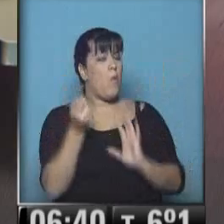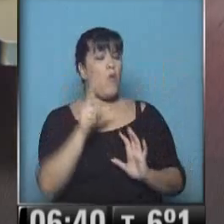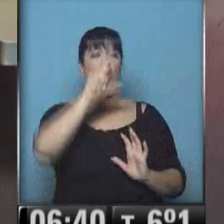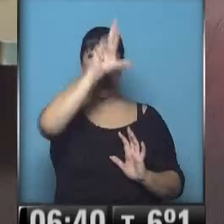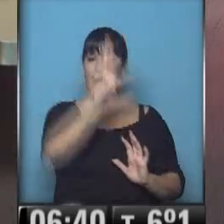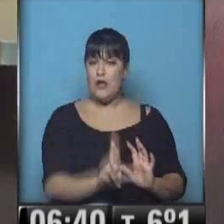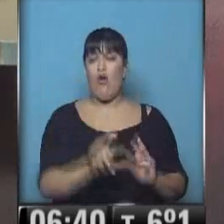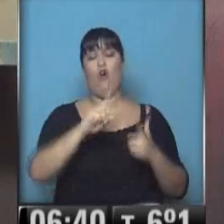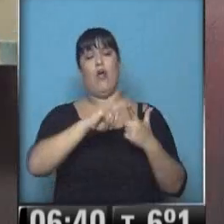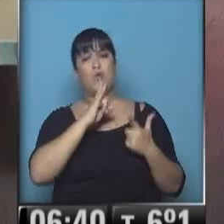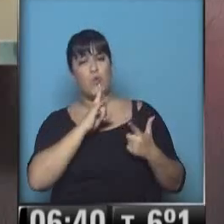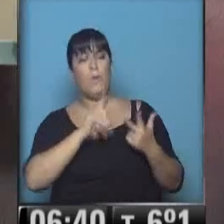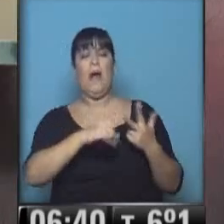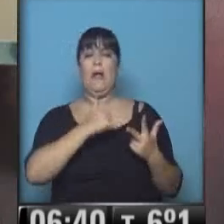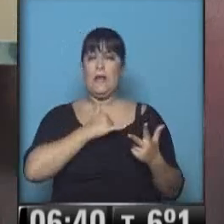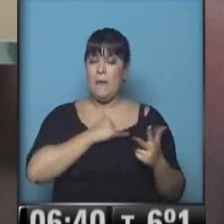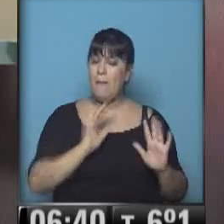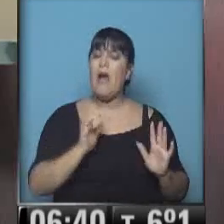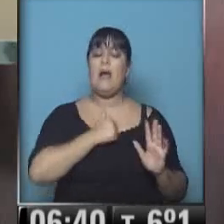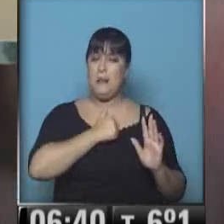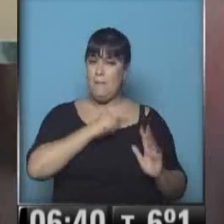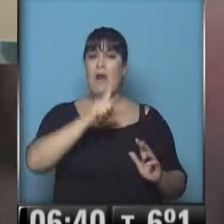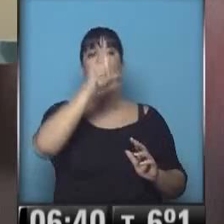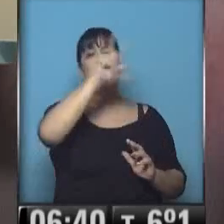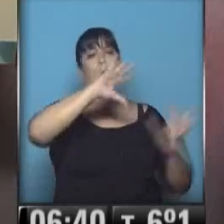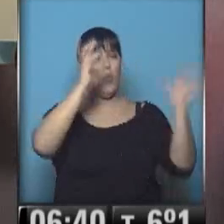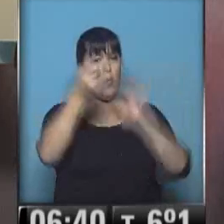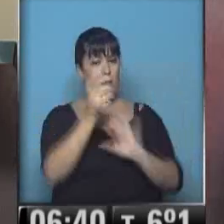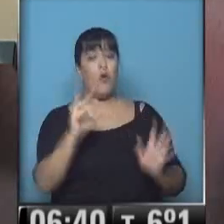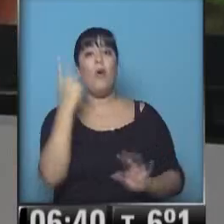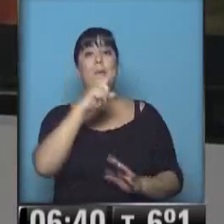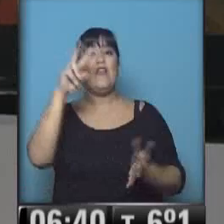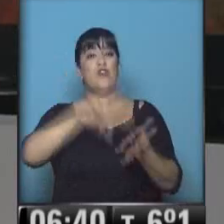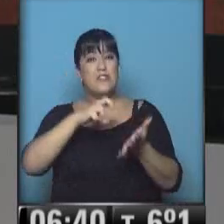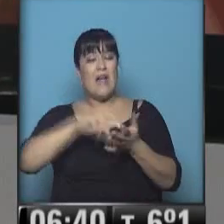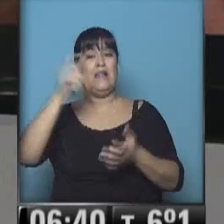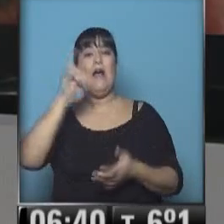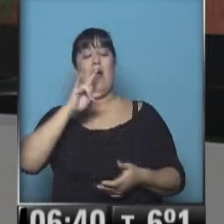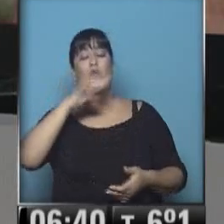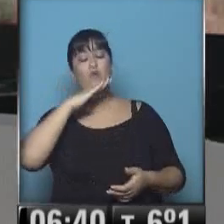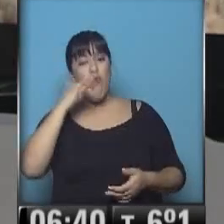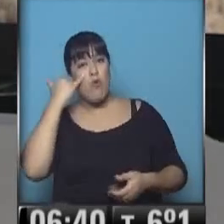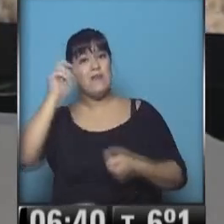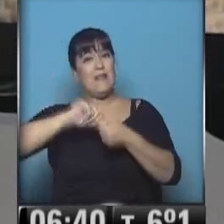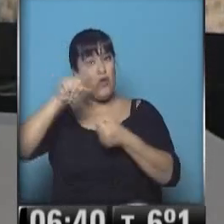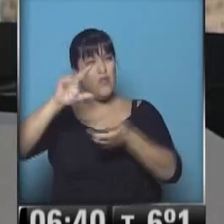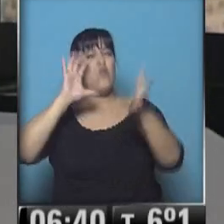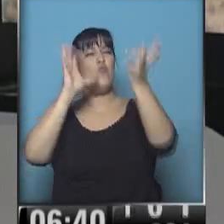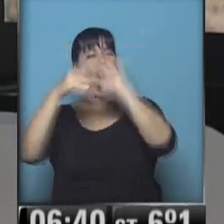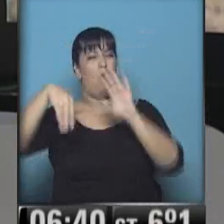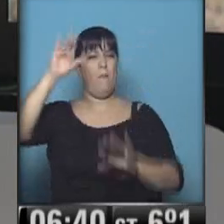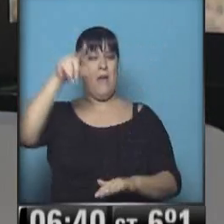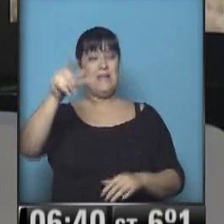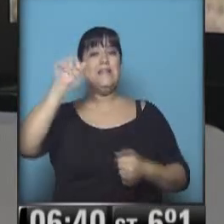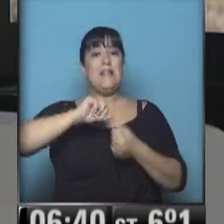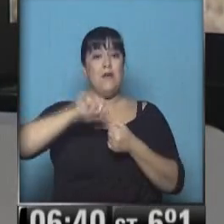Rioja, Tucumán, Catamarca, pero ahí tenemos Salta, Jujuy, Santiago del Estero, bastante más nubladón. Santiago